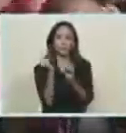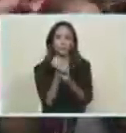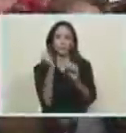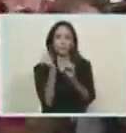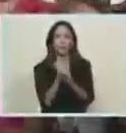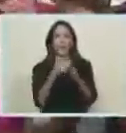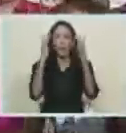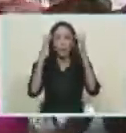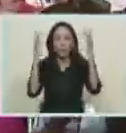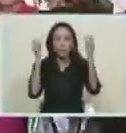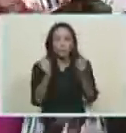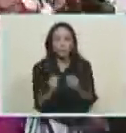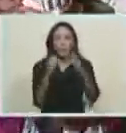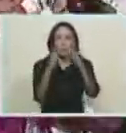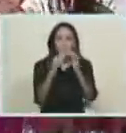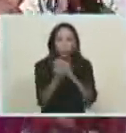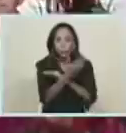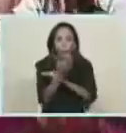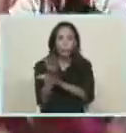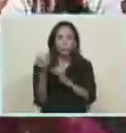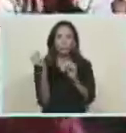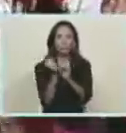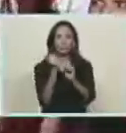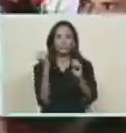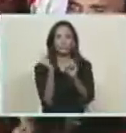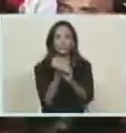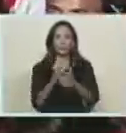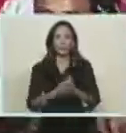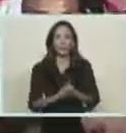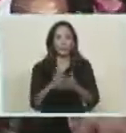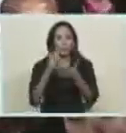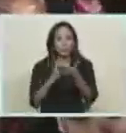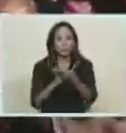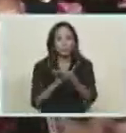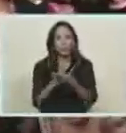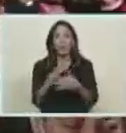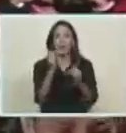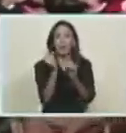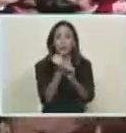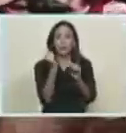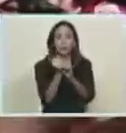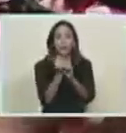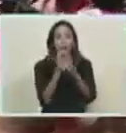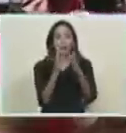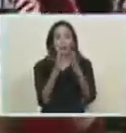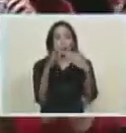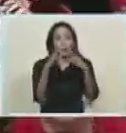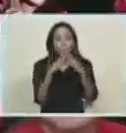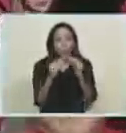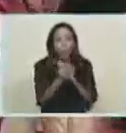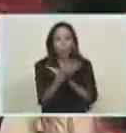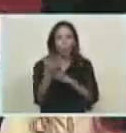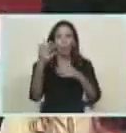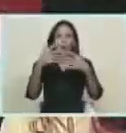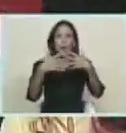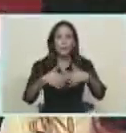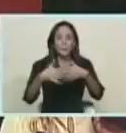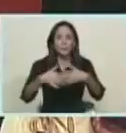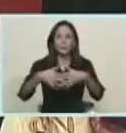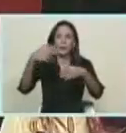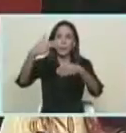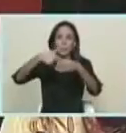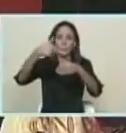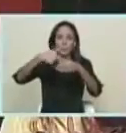los profesionales, a todos los trabajadores de nuestra querida y amada Petróleos de